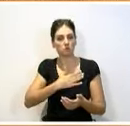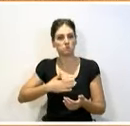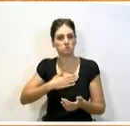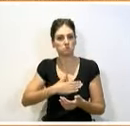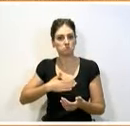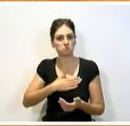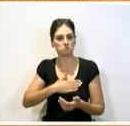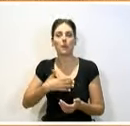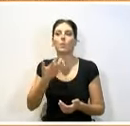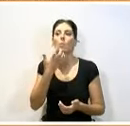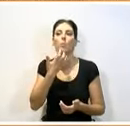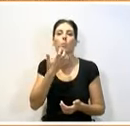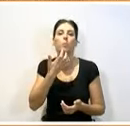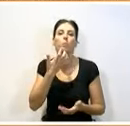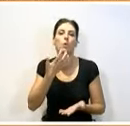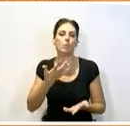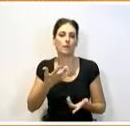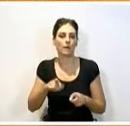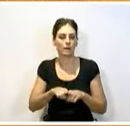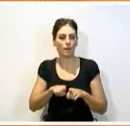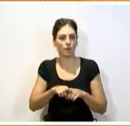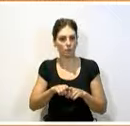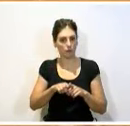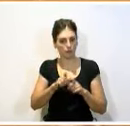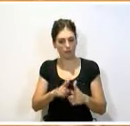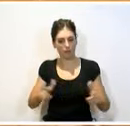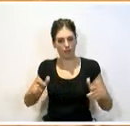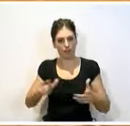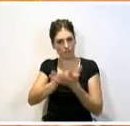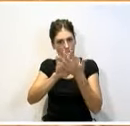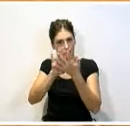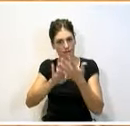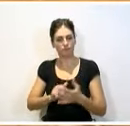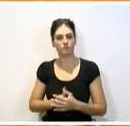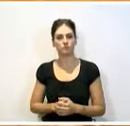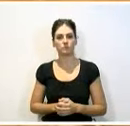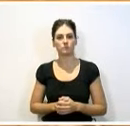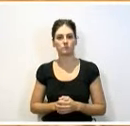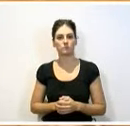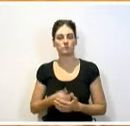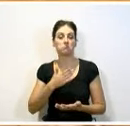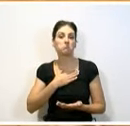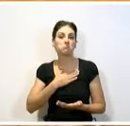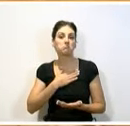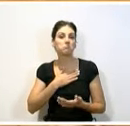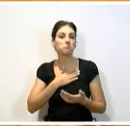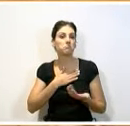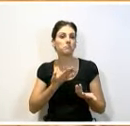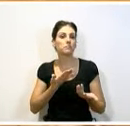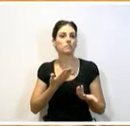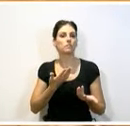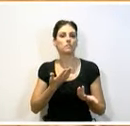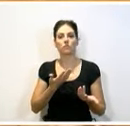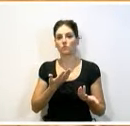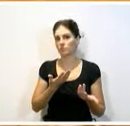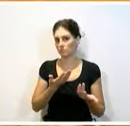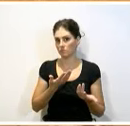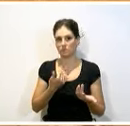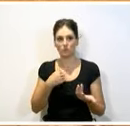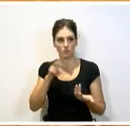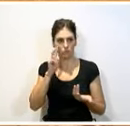con la extensión de las consideraciones que allí se expusieron. Para mí, en el fondo, y no hago más que corroborarlo con su intervención de